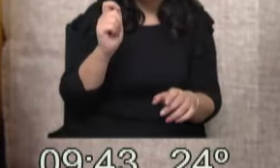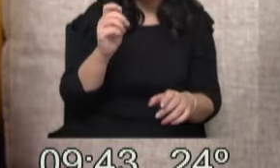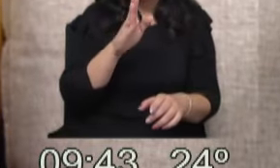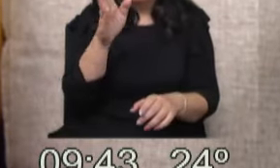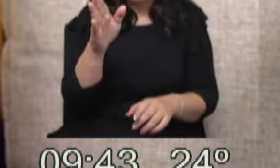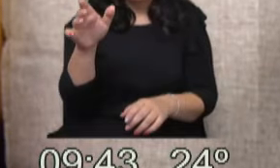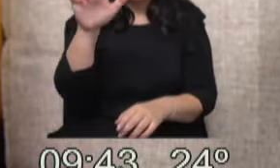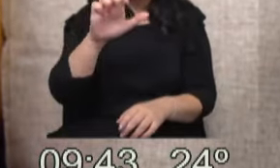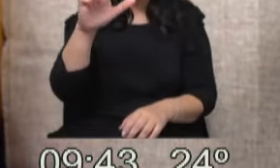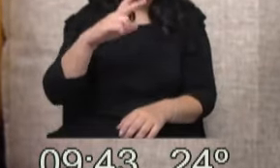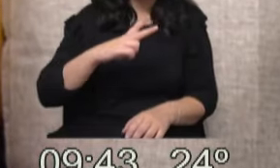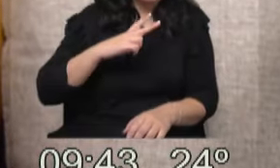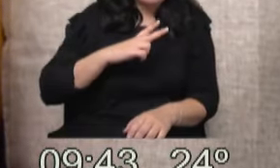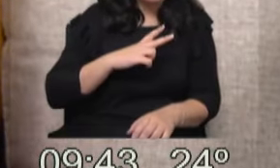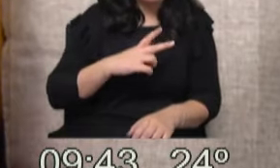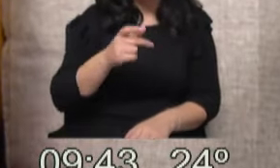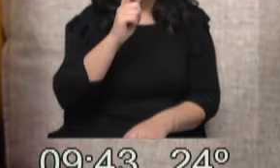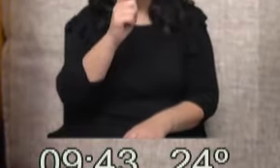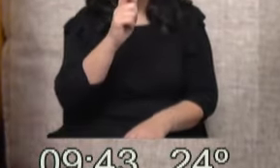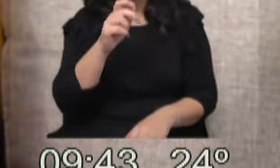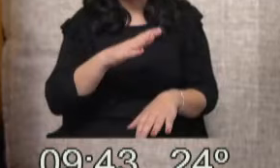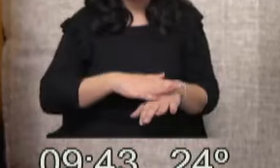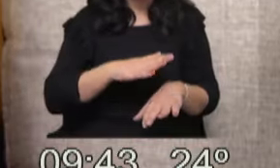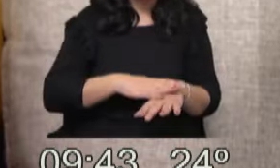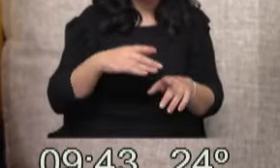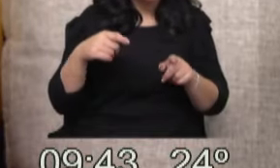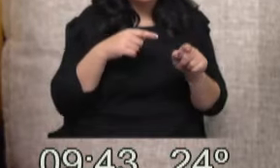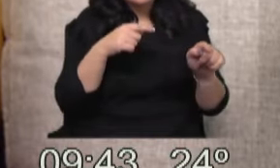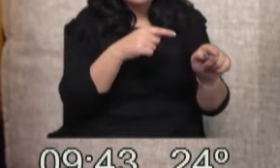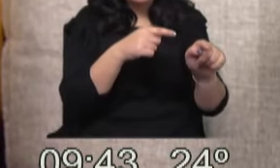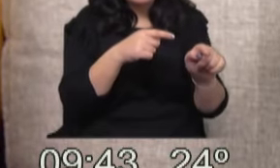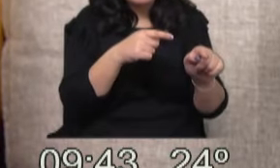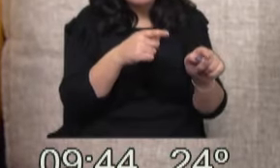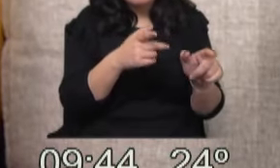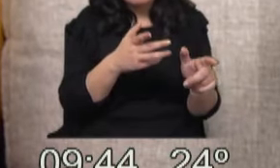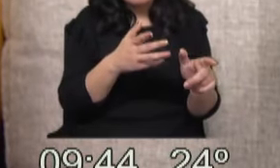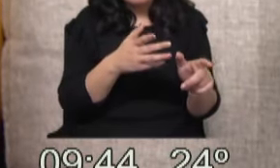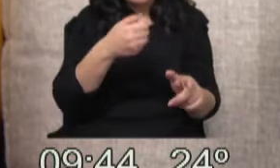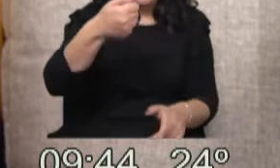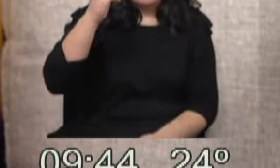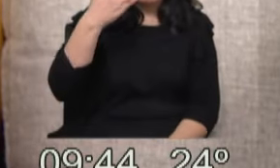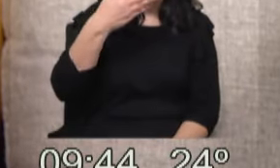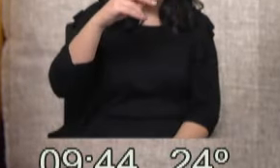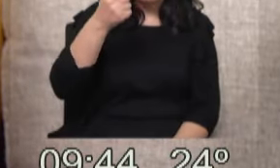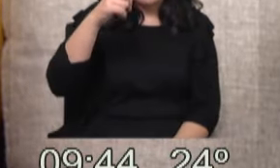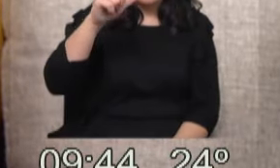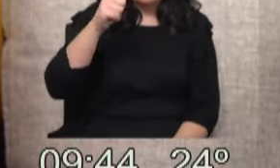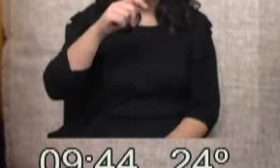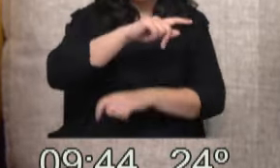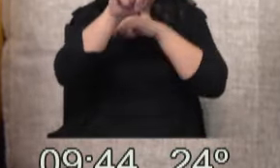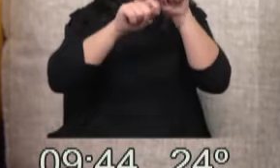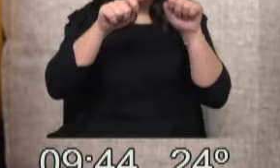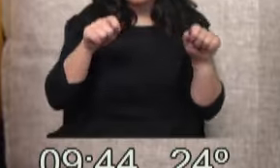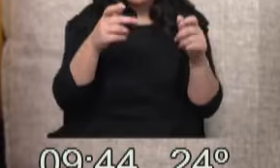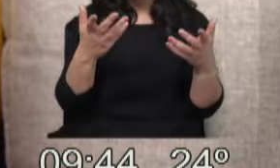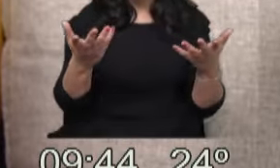hast ya no tuvo que ver quién este hizo un seguimiento de de abdala del pitn